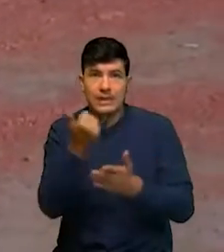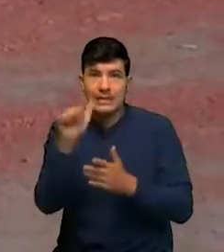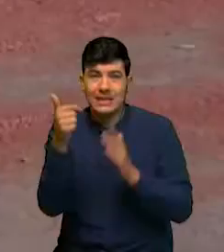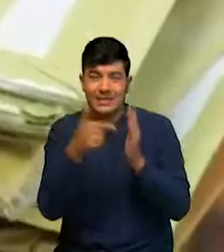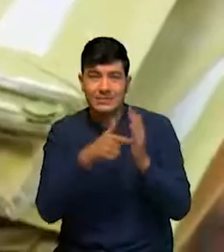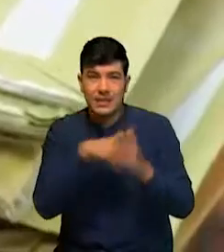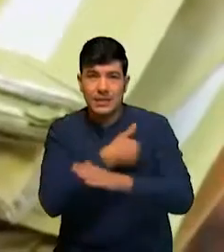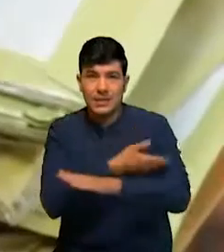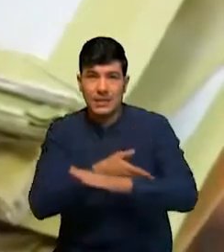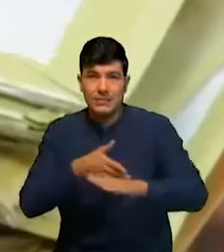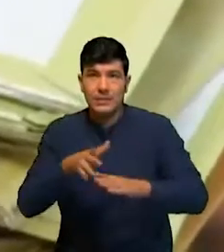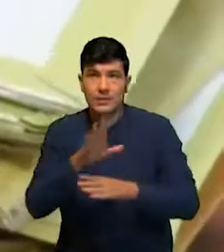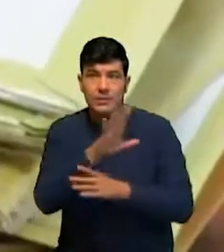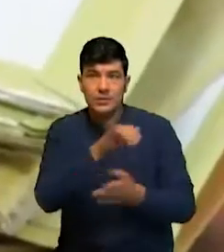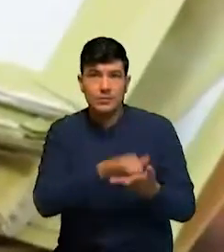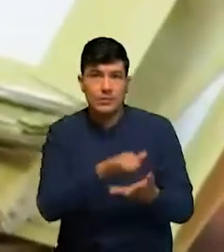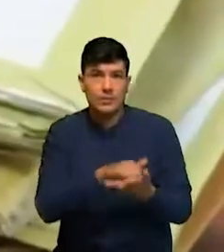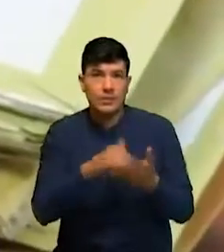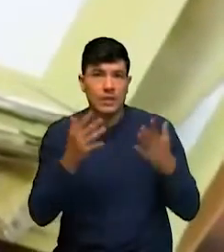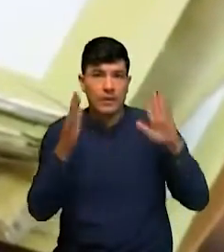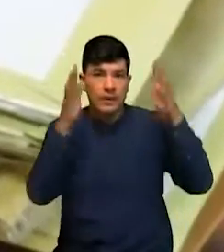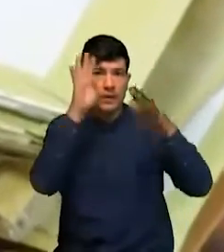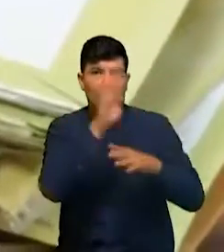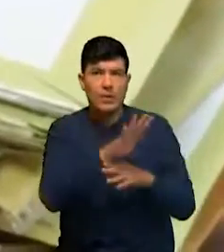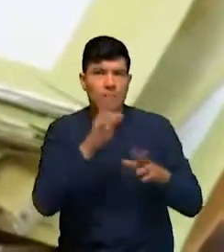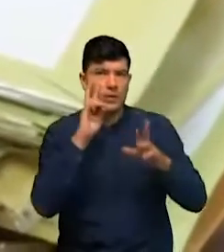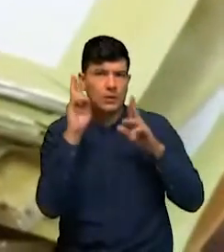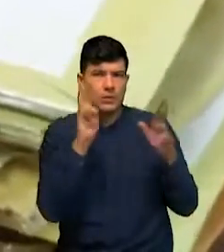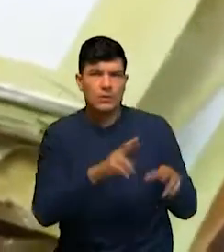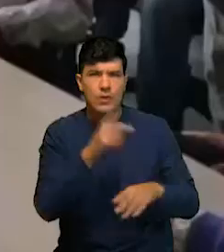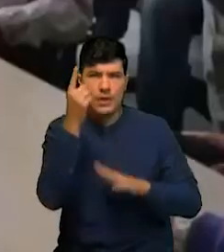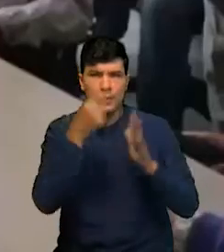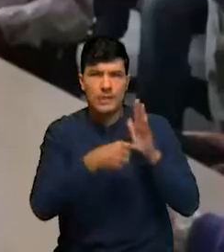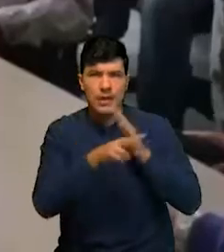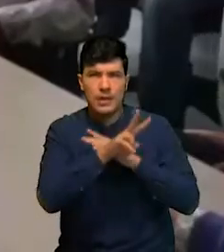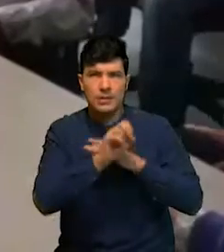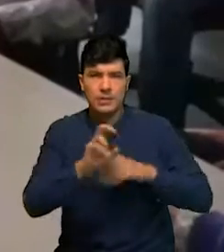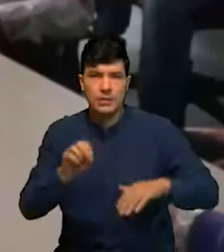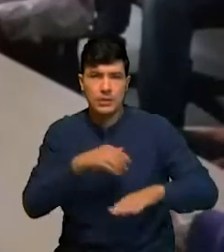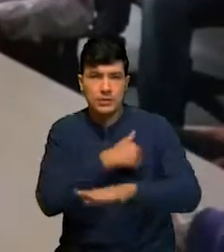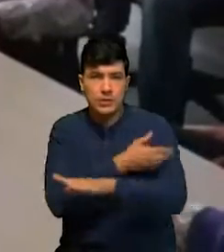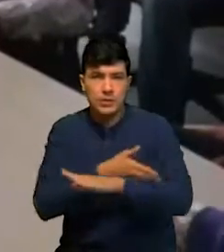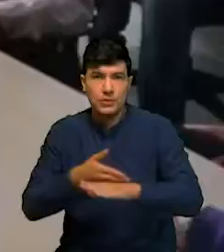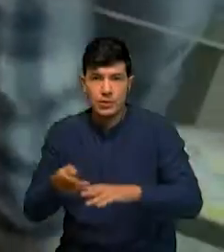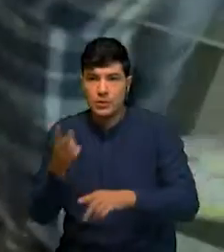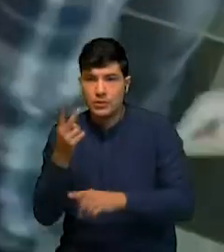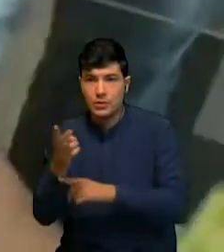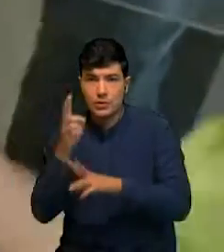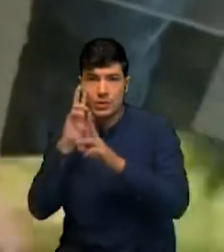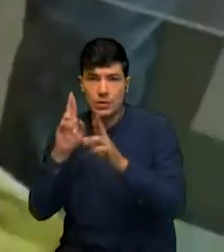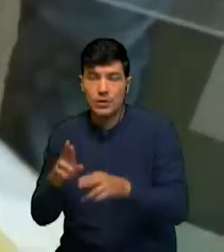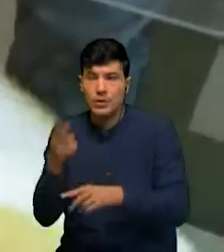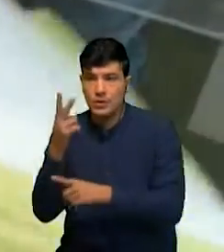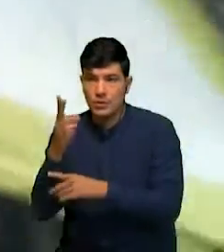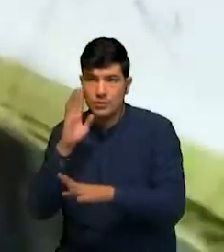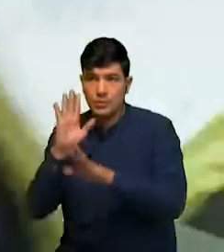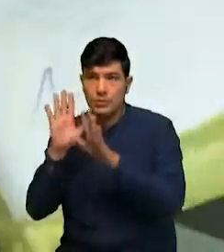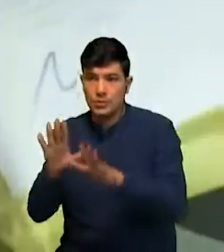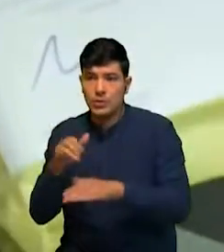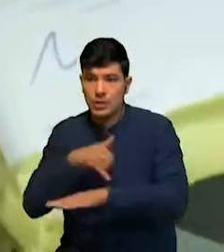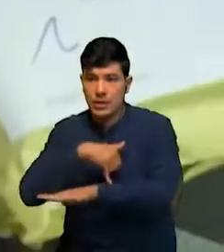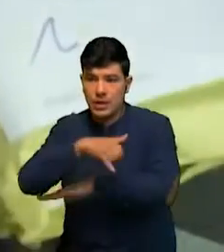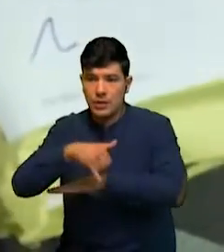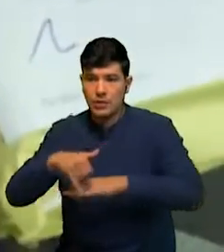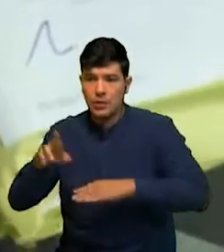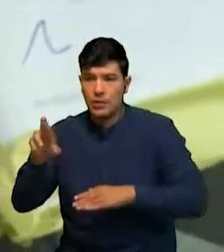de mérito celebraron 4 convocatorias por 1.200 millones de pesos. 2 de esas convocatorias tuvieron 2 oferentes. El ingeniero